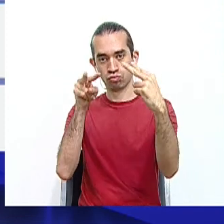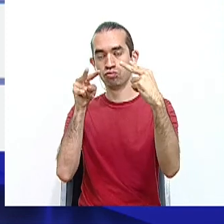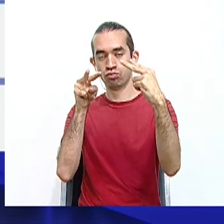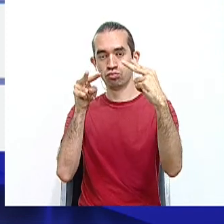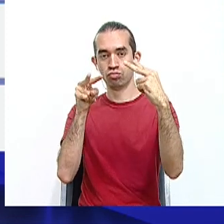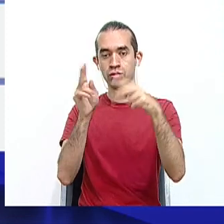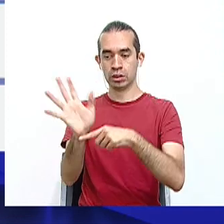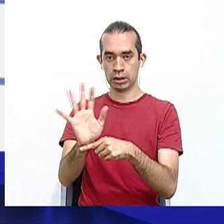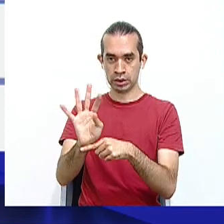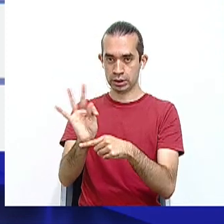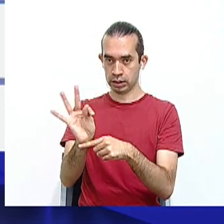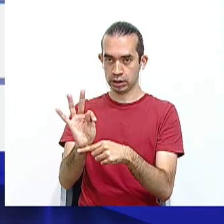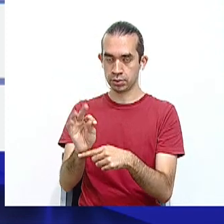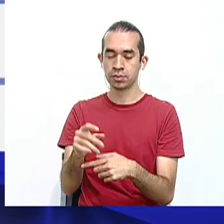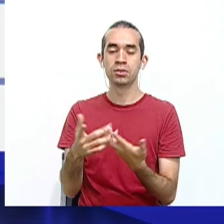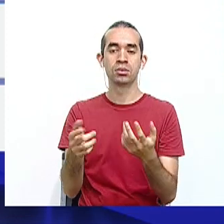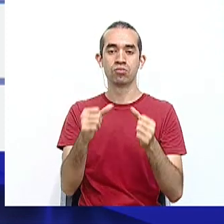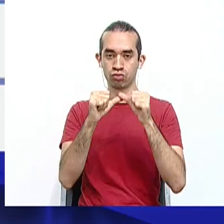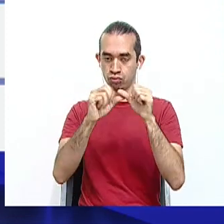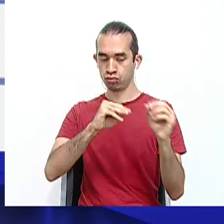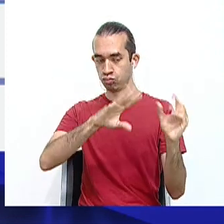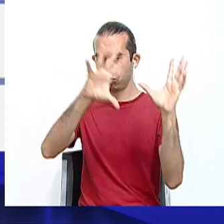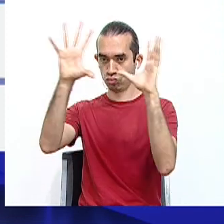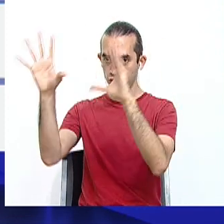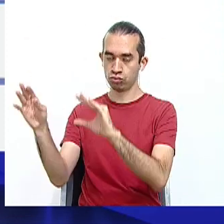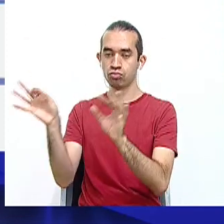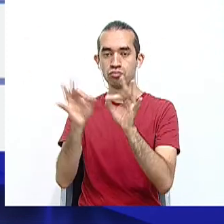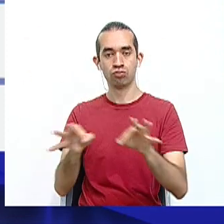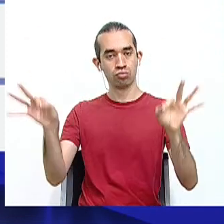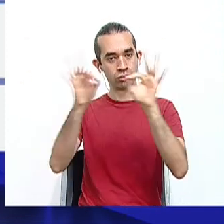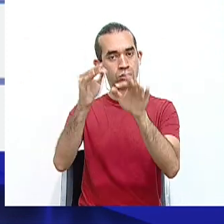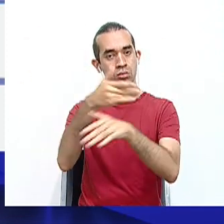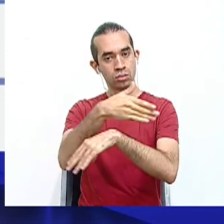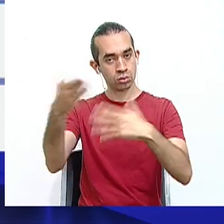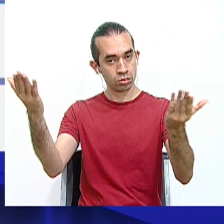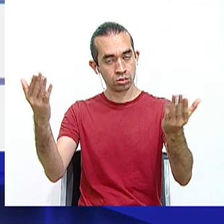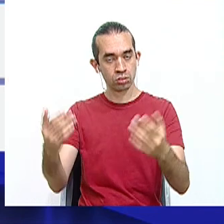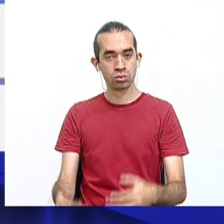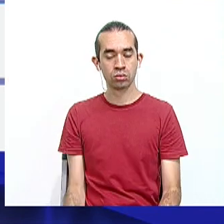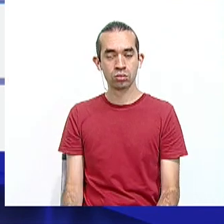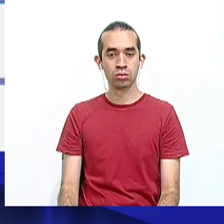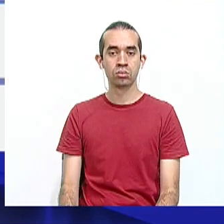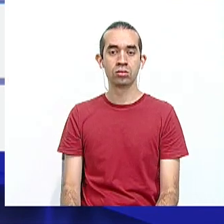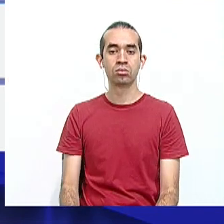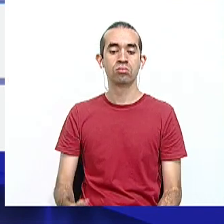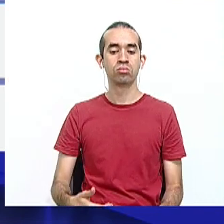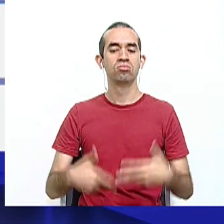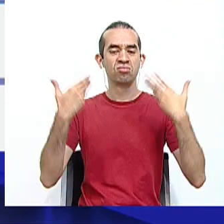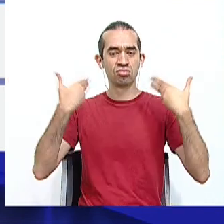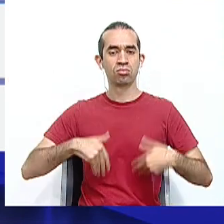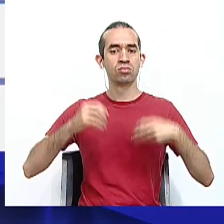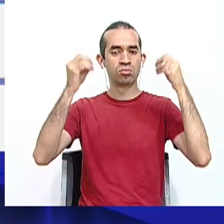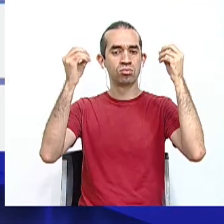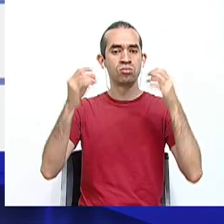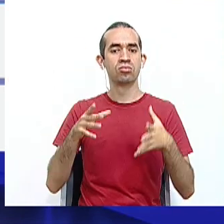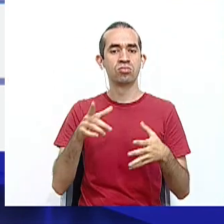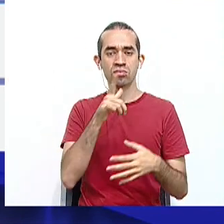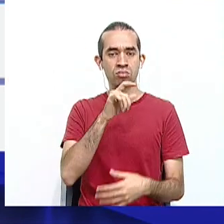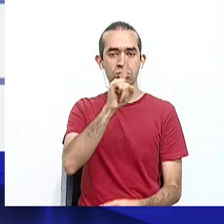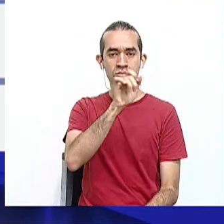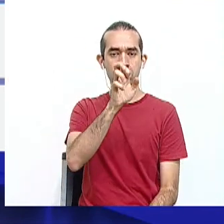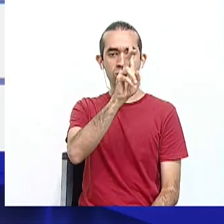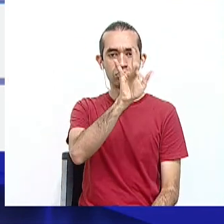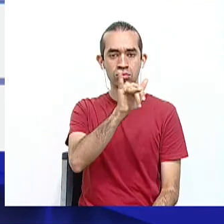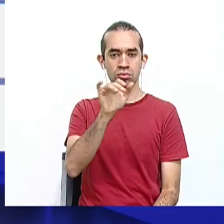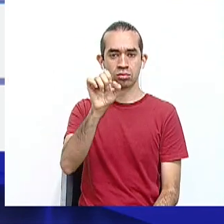canal, siguiendo toda la transmisión que tenemos importante para ustedes. Quien estuvo en su programa, la profesora Seidy